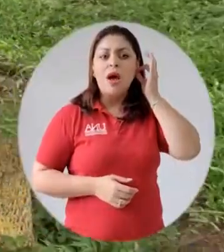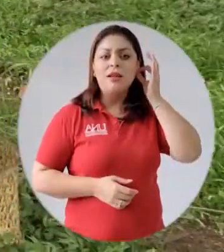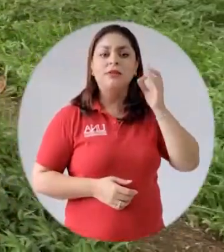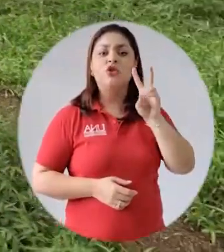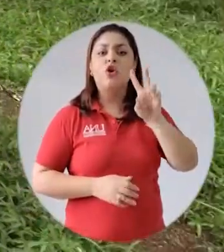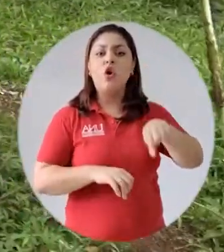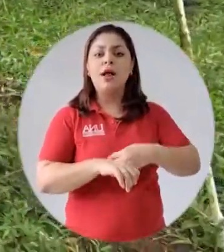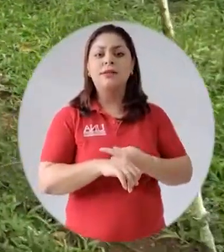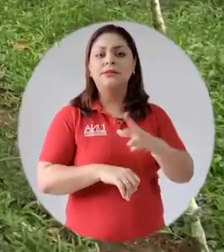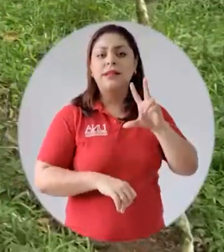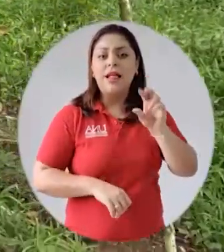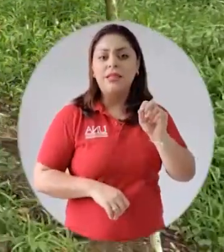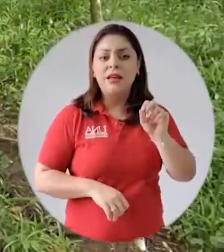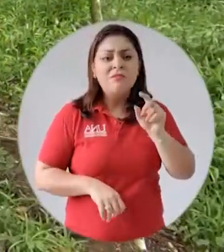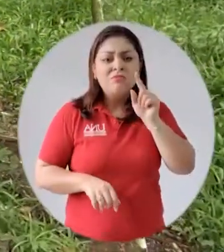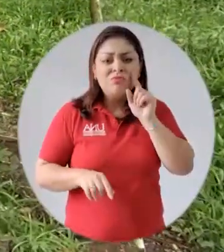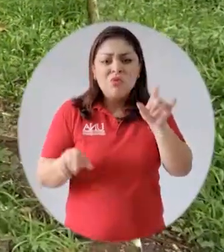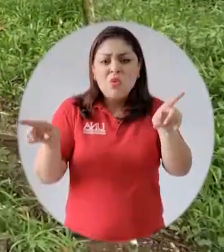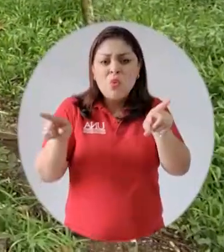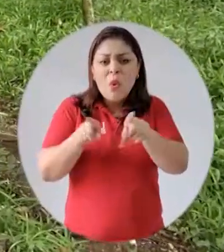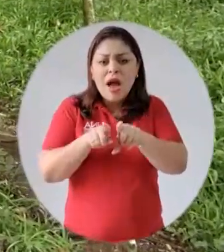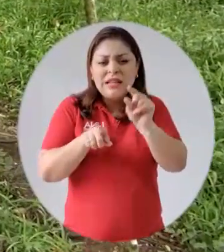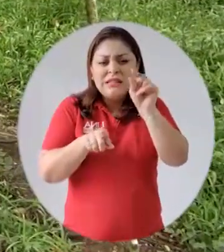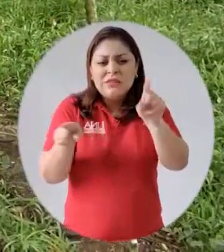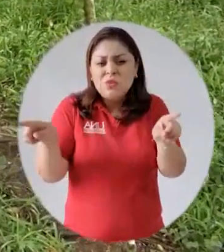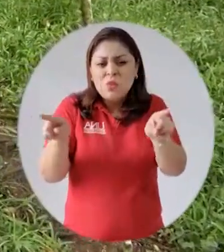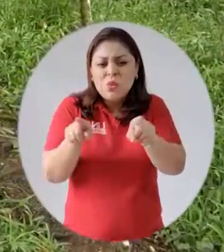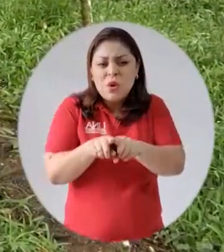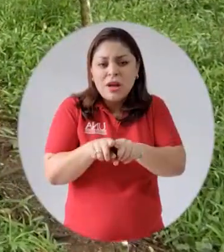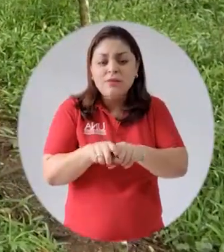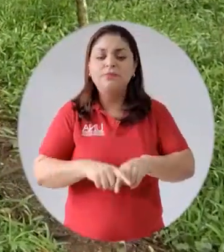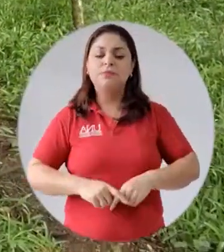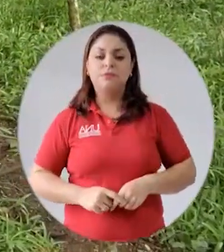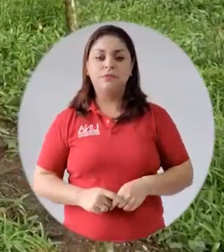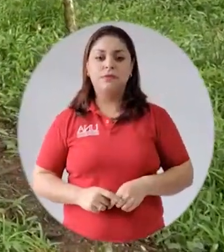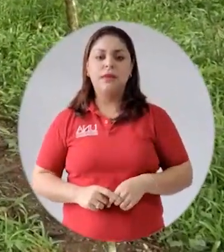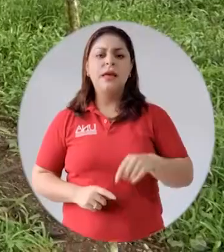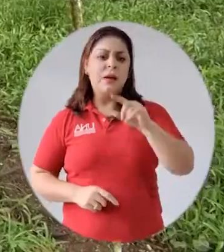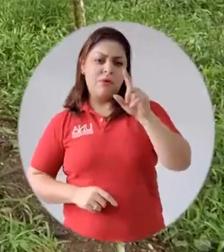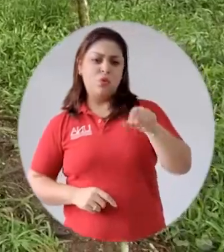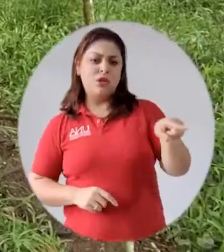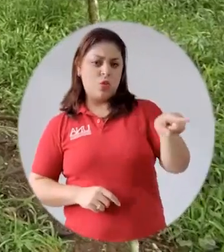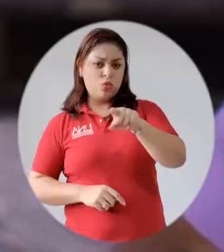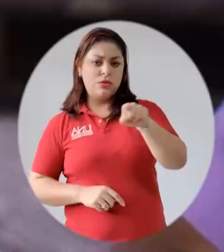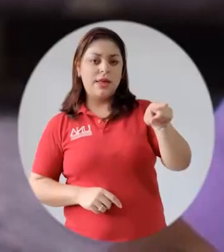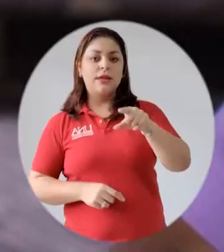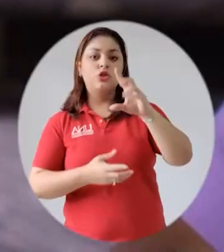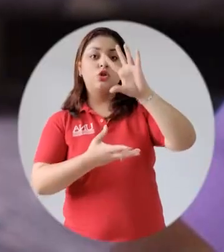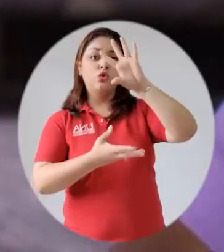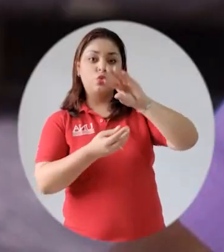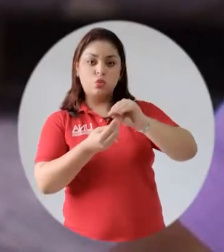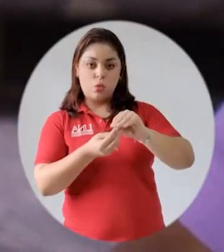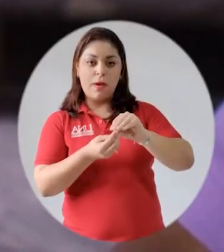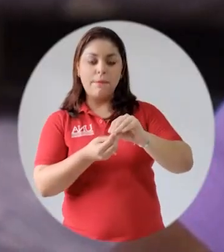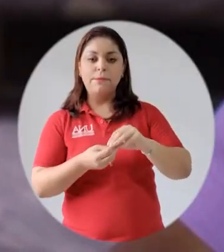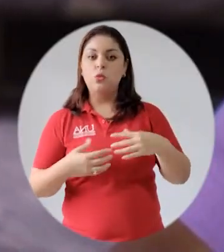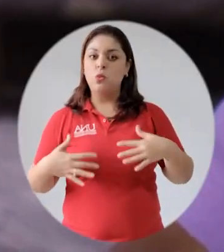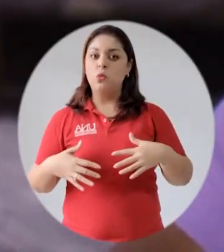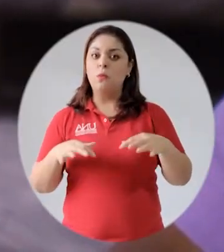vivienda y vehículos son las que más tiempo dedican los hombres. Pero si miramos todo esto, los hombres dedican a compras del hogar 2 horas